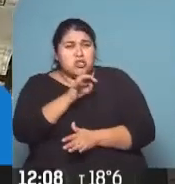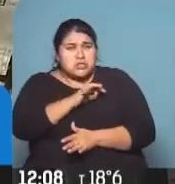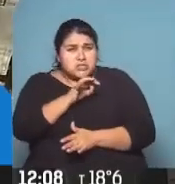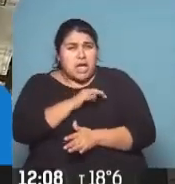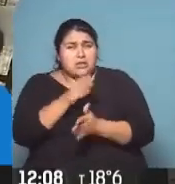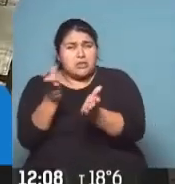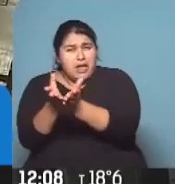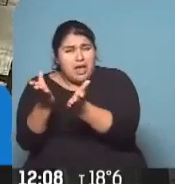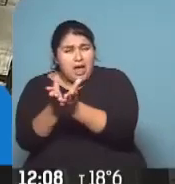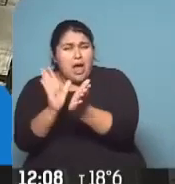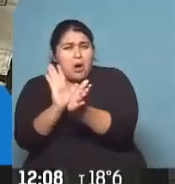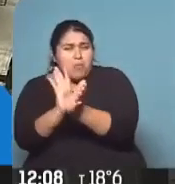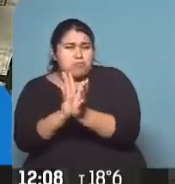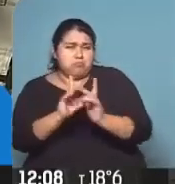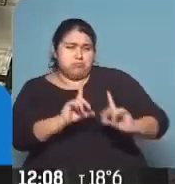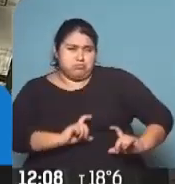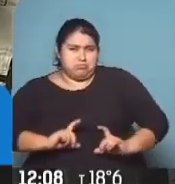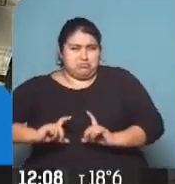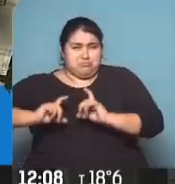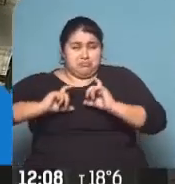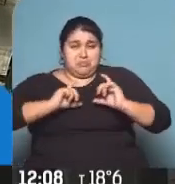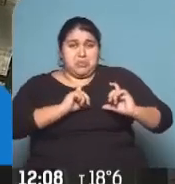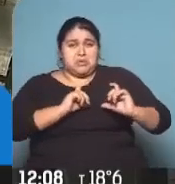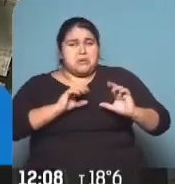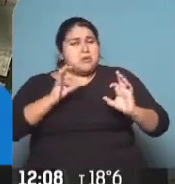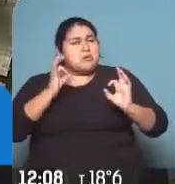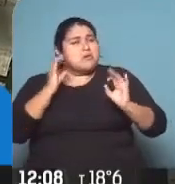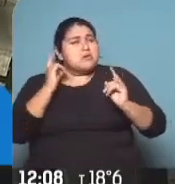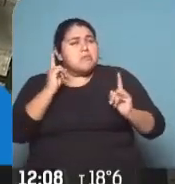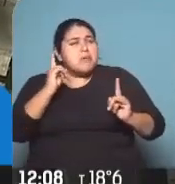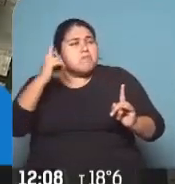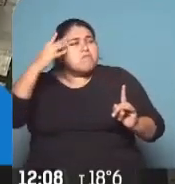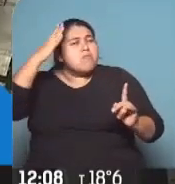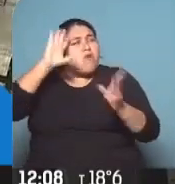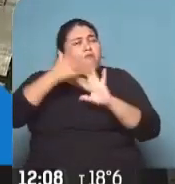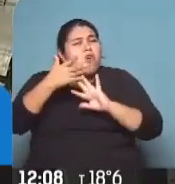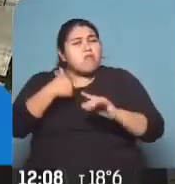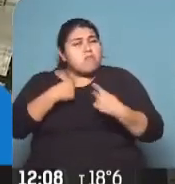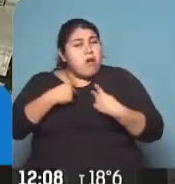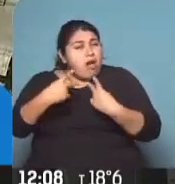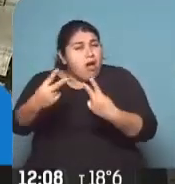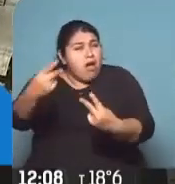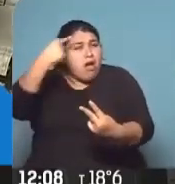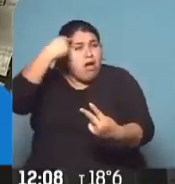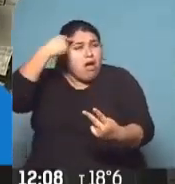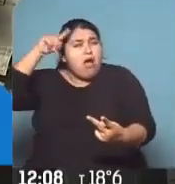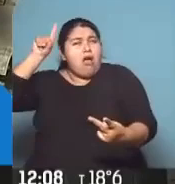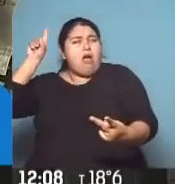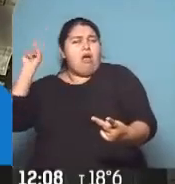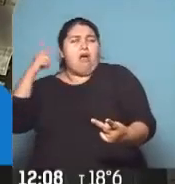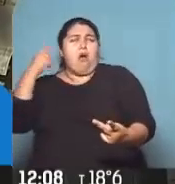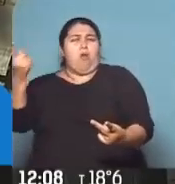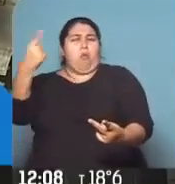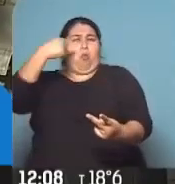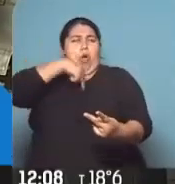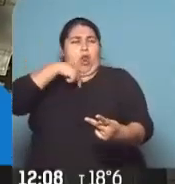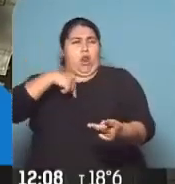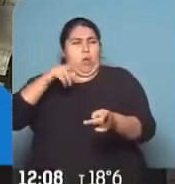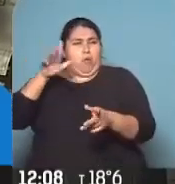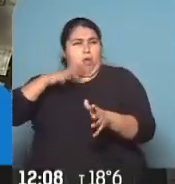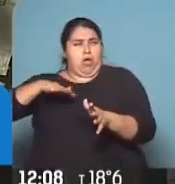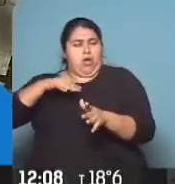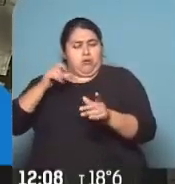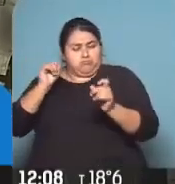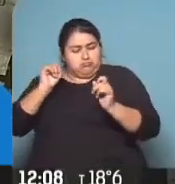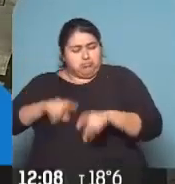como radiólogo pero ella siempre tenía lo mismo en la cabeza quería volver a concepción quería volver